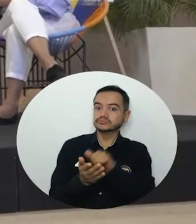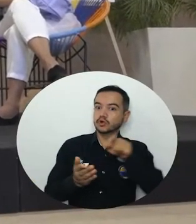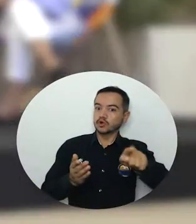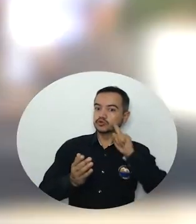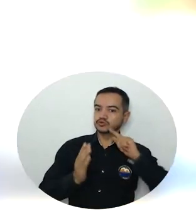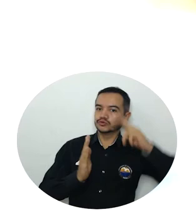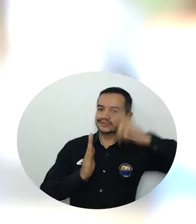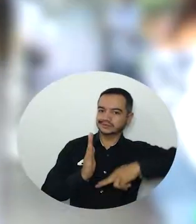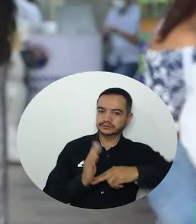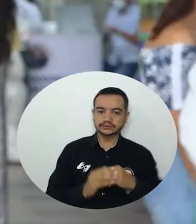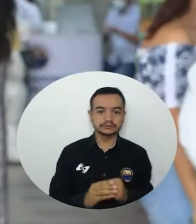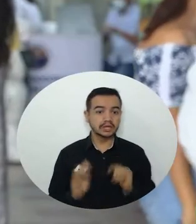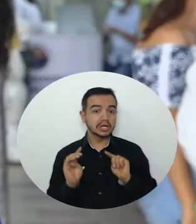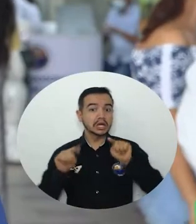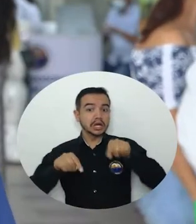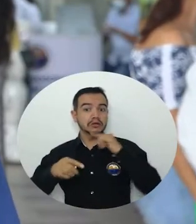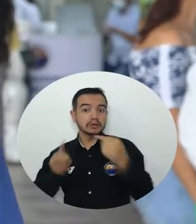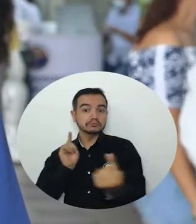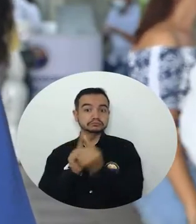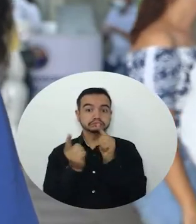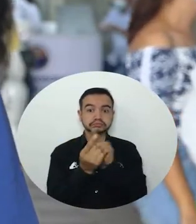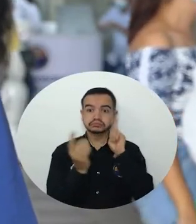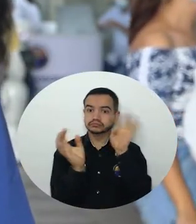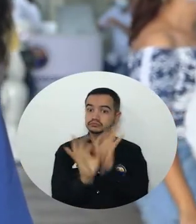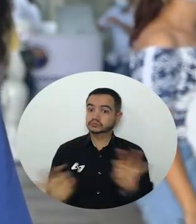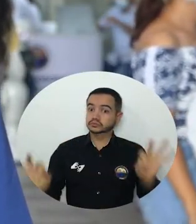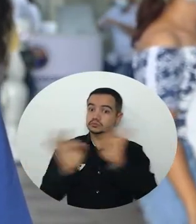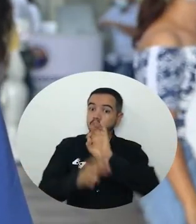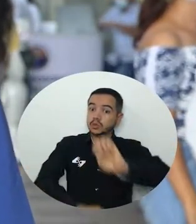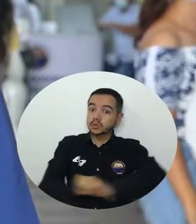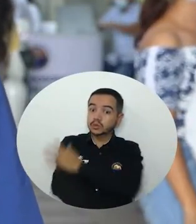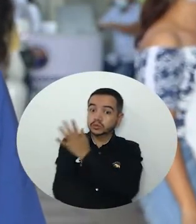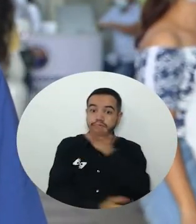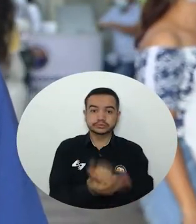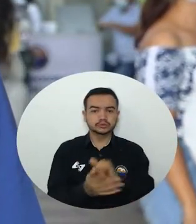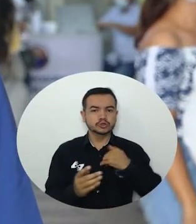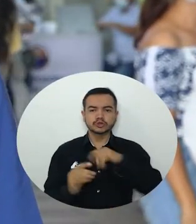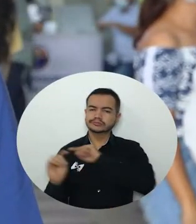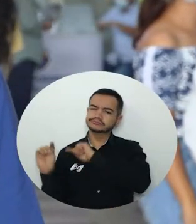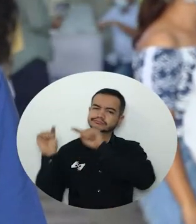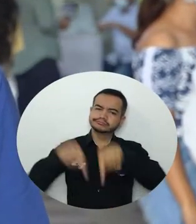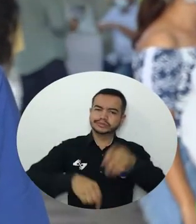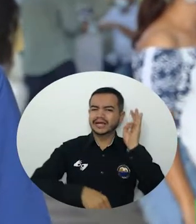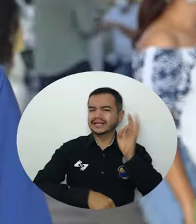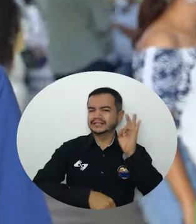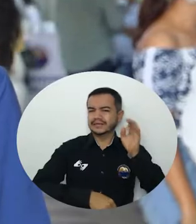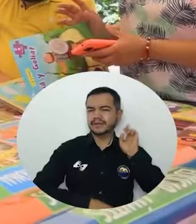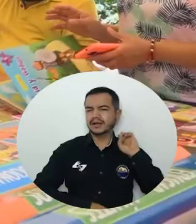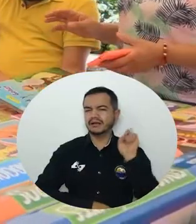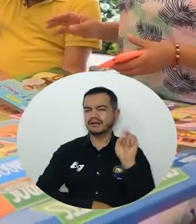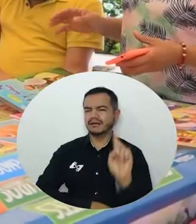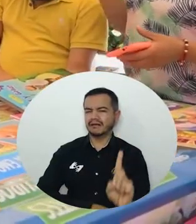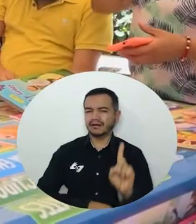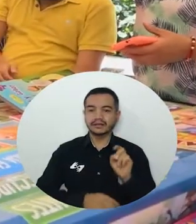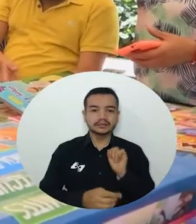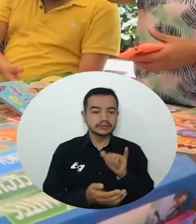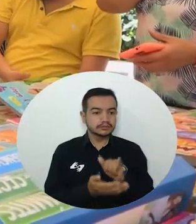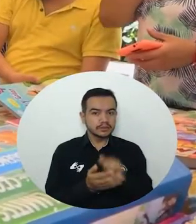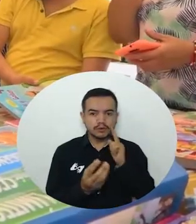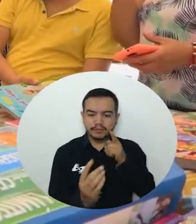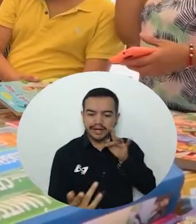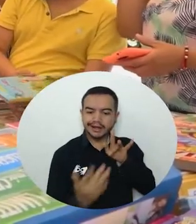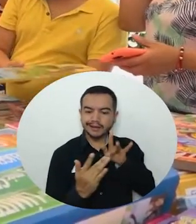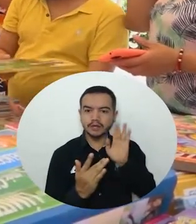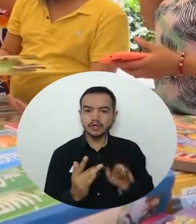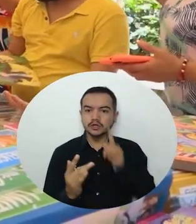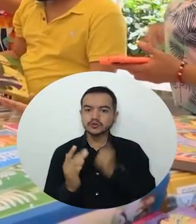lectura. Este es un lugar de encuentro maravilloso. Desde que se propició este espacio, yo acudo a él religiosamente, digamos, con el libro,